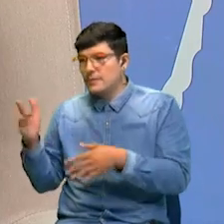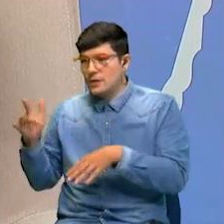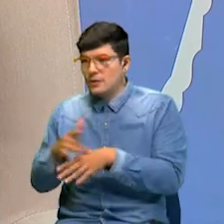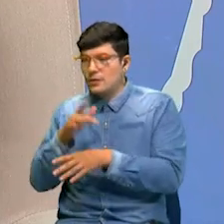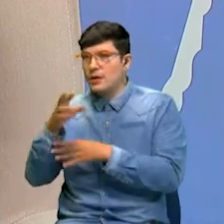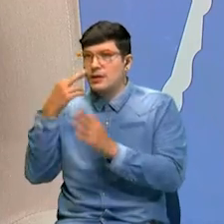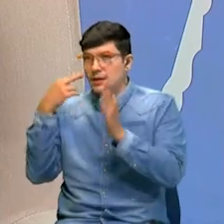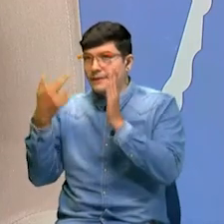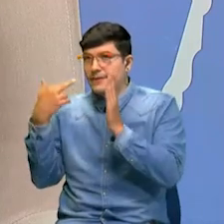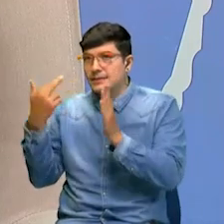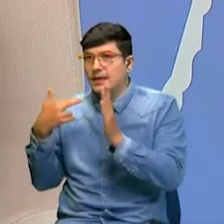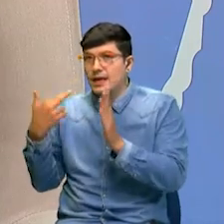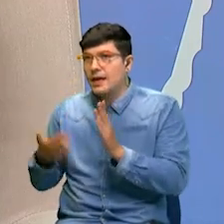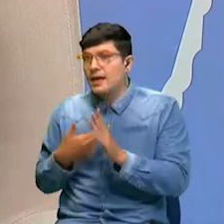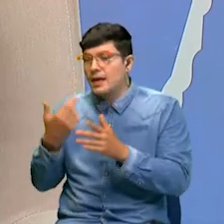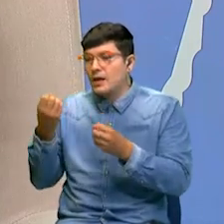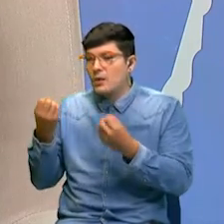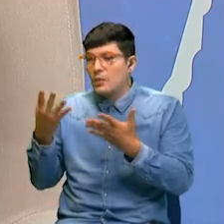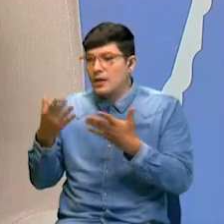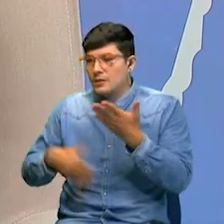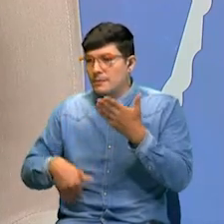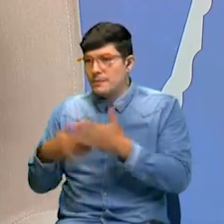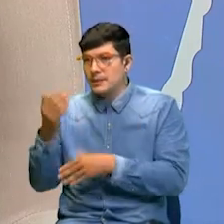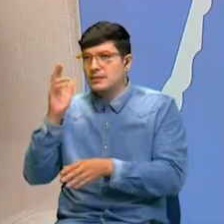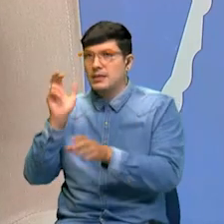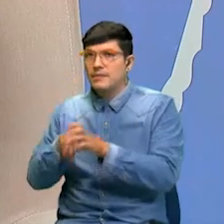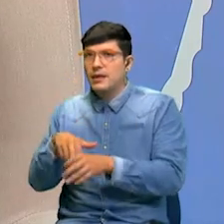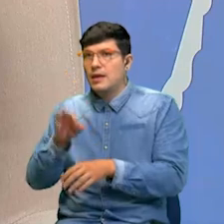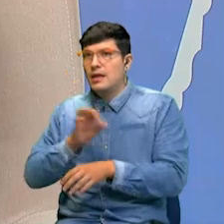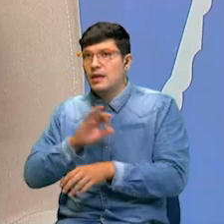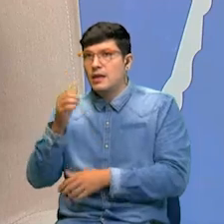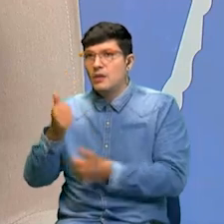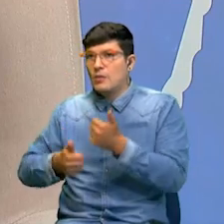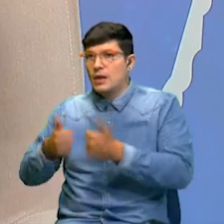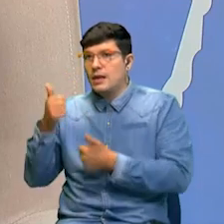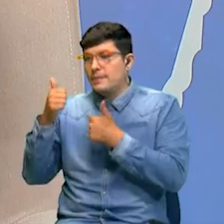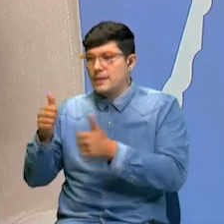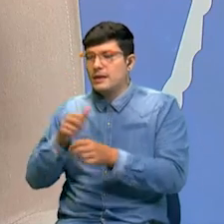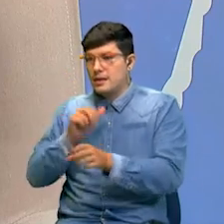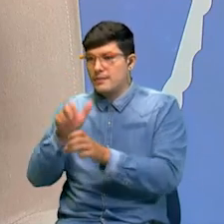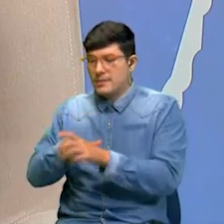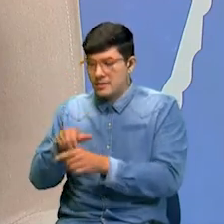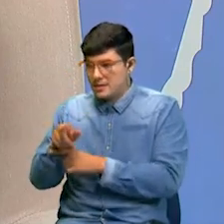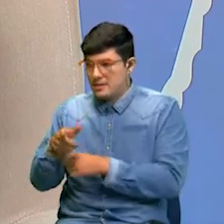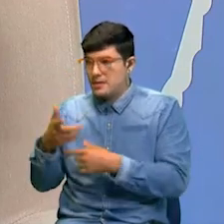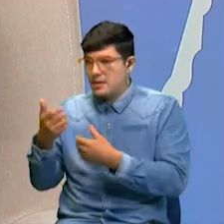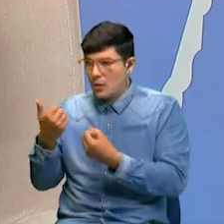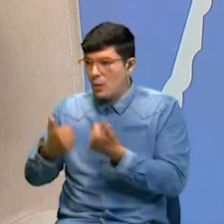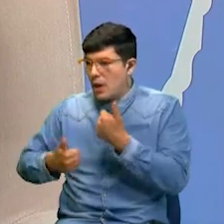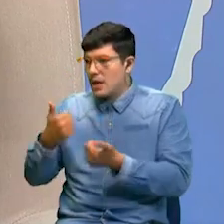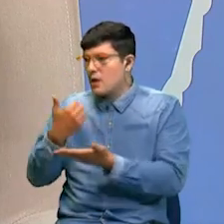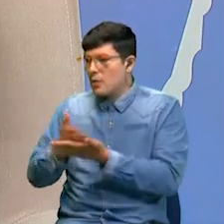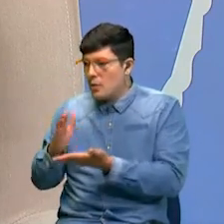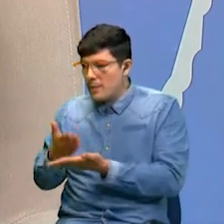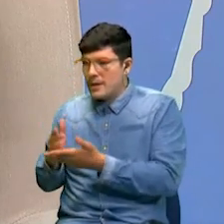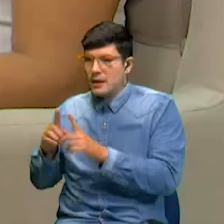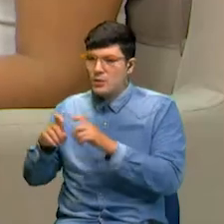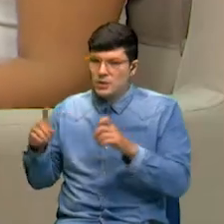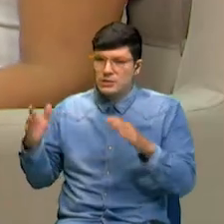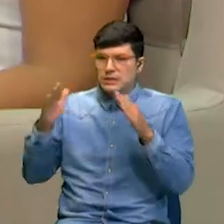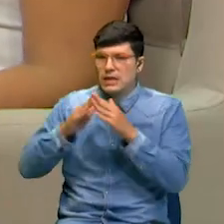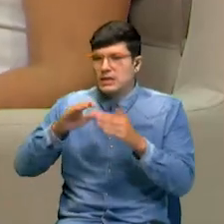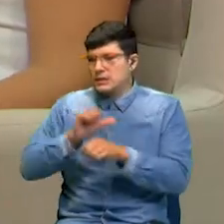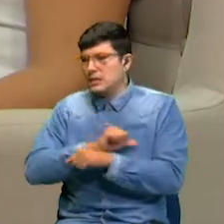tendría que mirar de dónde nació la unión marital de hecho y qué bienes se han adquirido en esa unión marital de hecho, en el caso de que existiera.